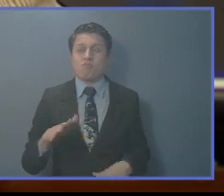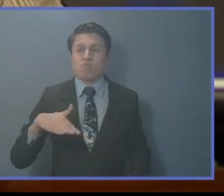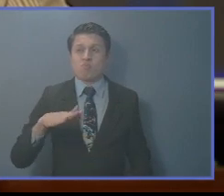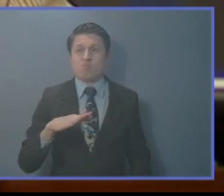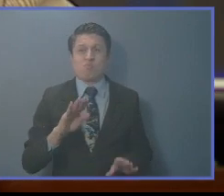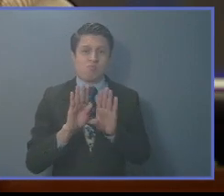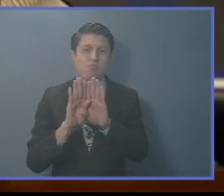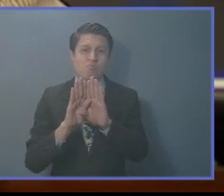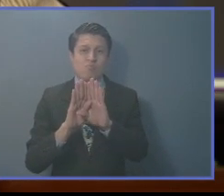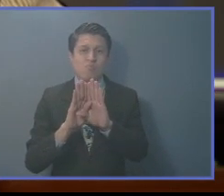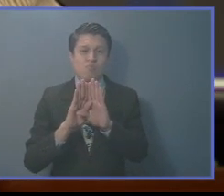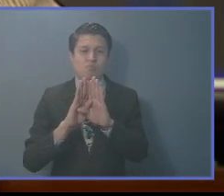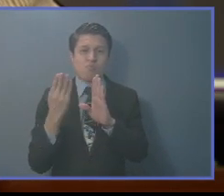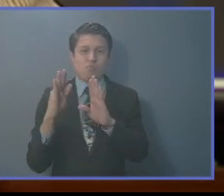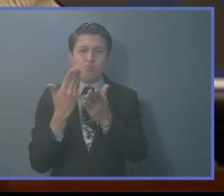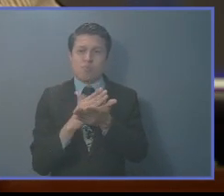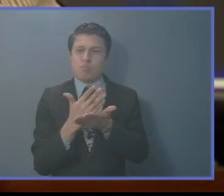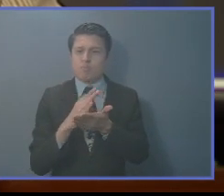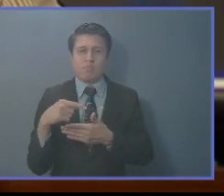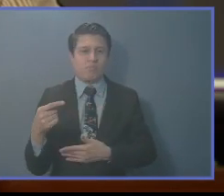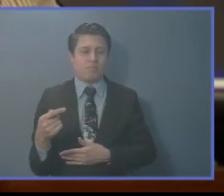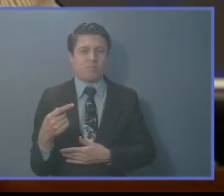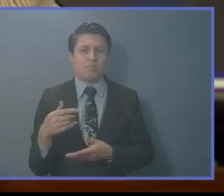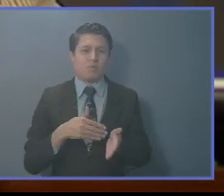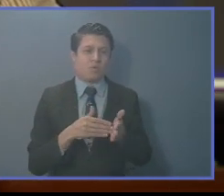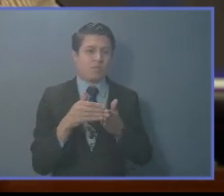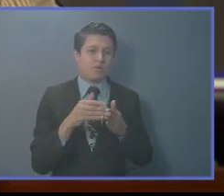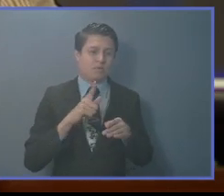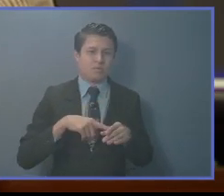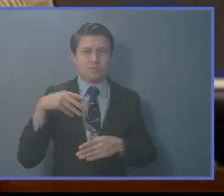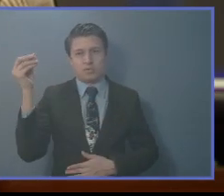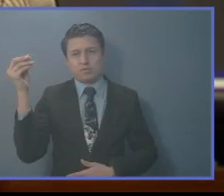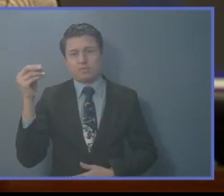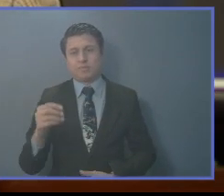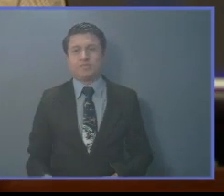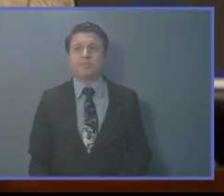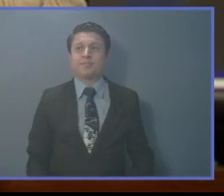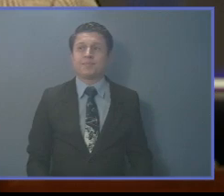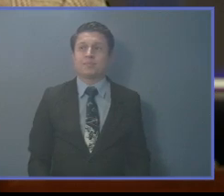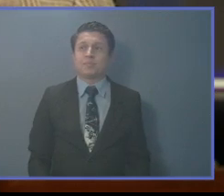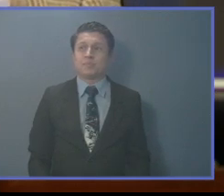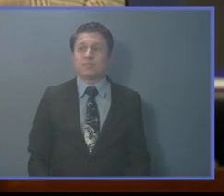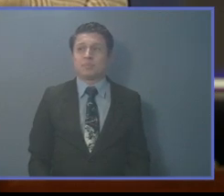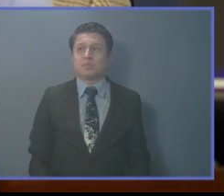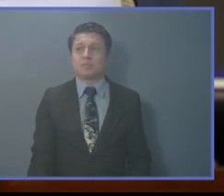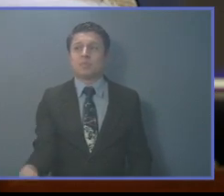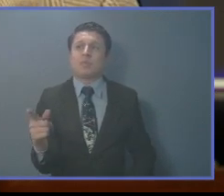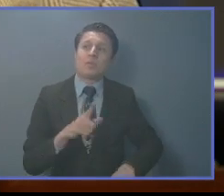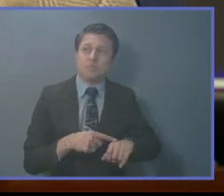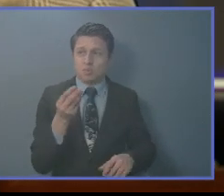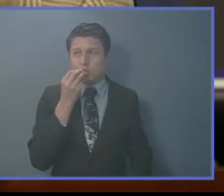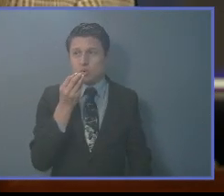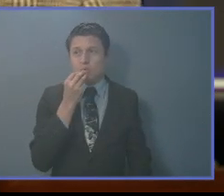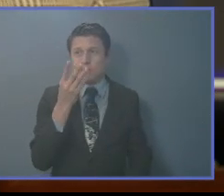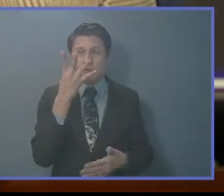deberán desinfectarse antes del ingreso del personal, a la hora de descanso y la salida de estos.